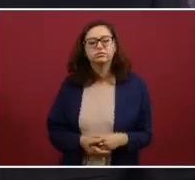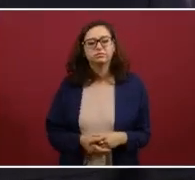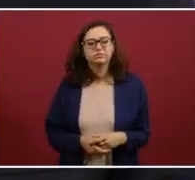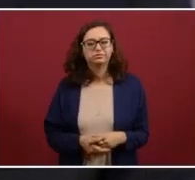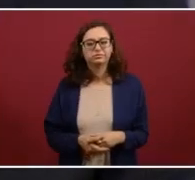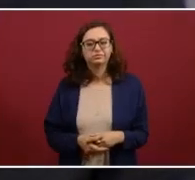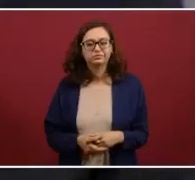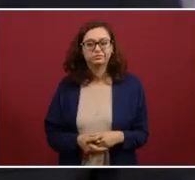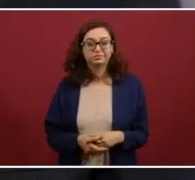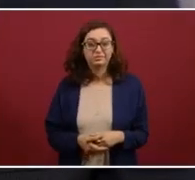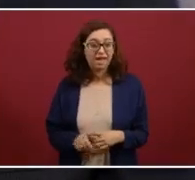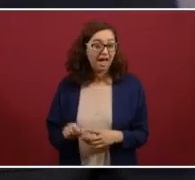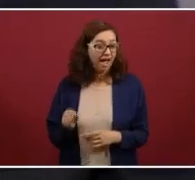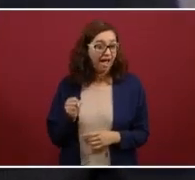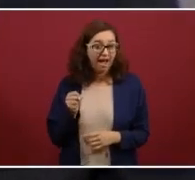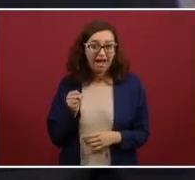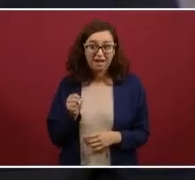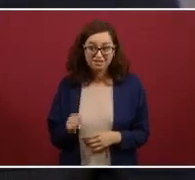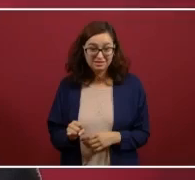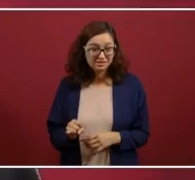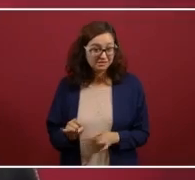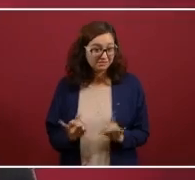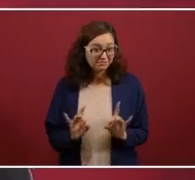Entonces, y así hay